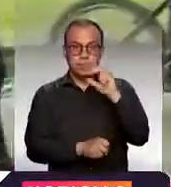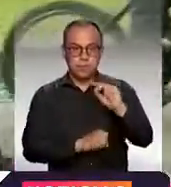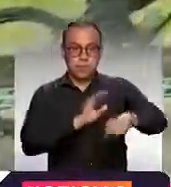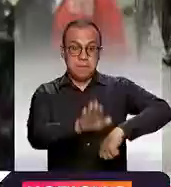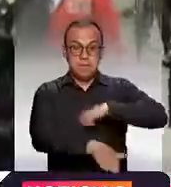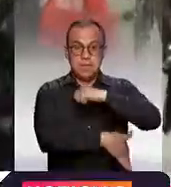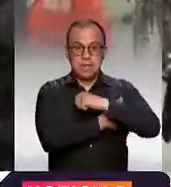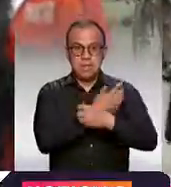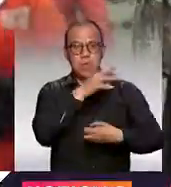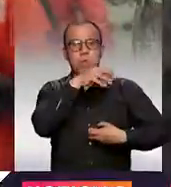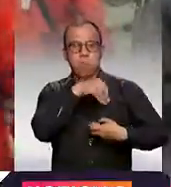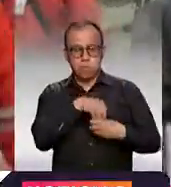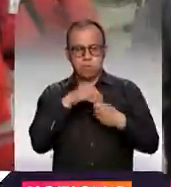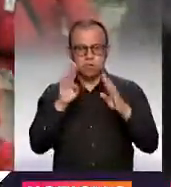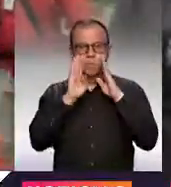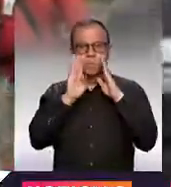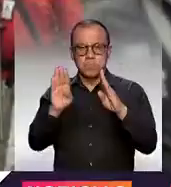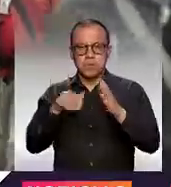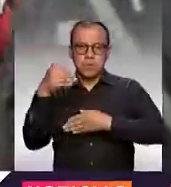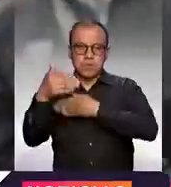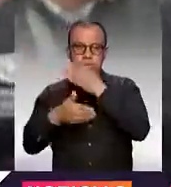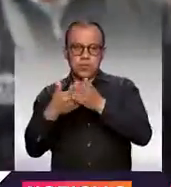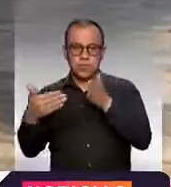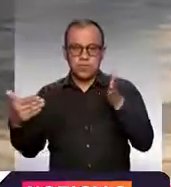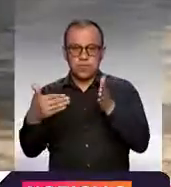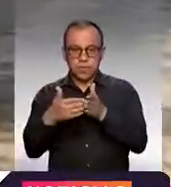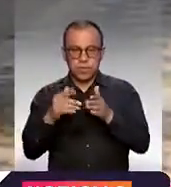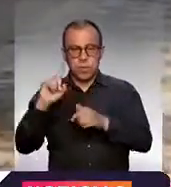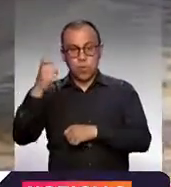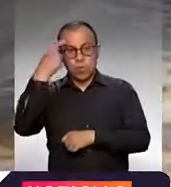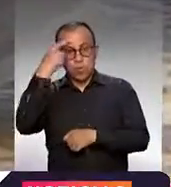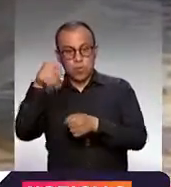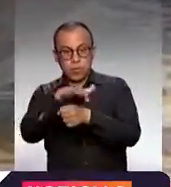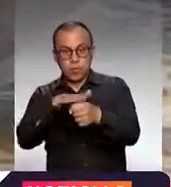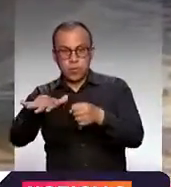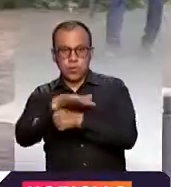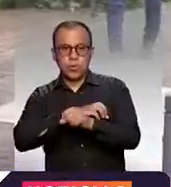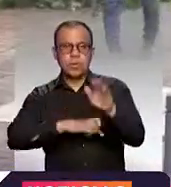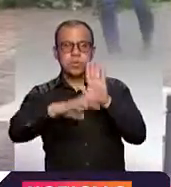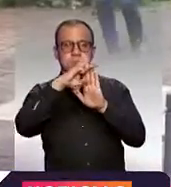del Interior en atención al fallo del Tribunal de Cundinamarca, que ordenó construir un